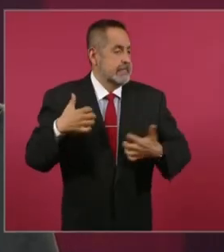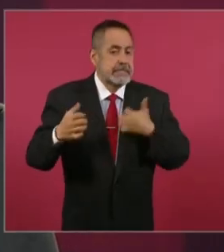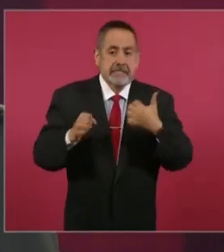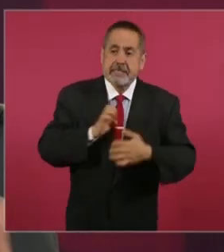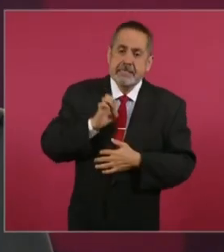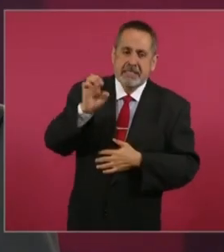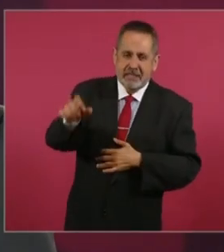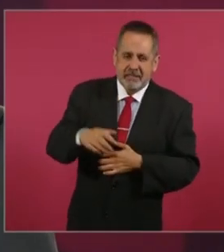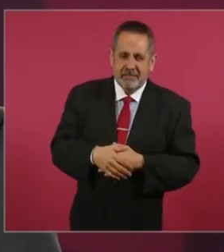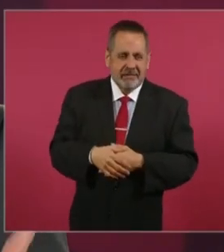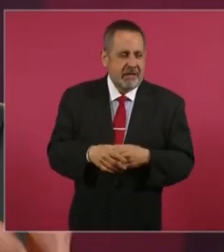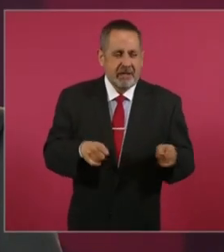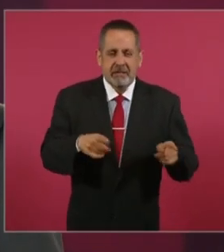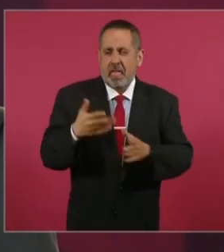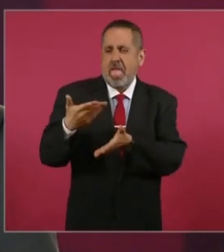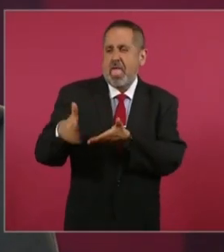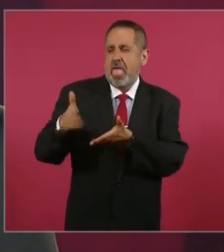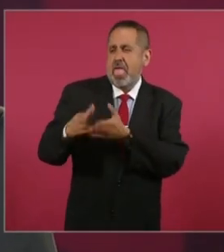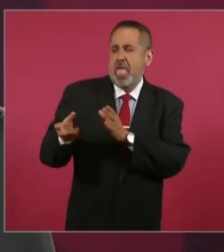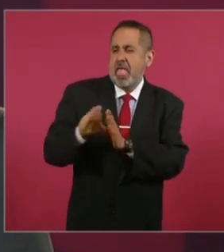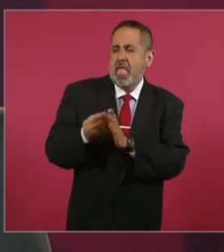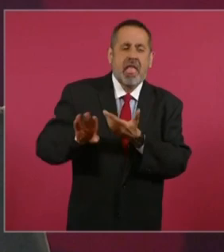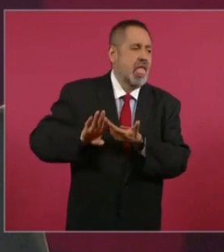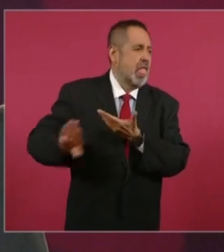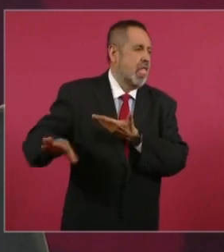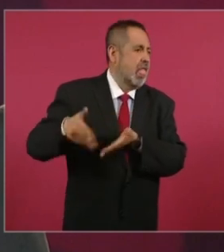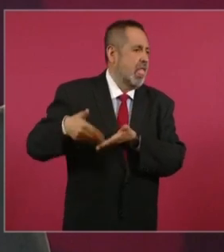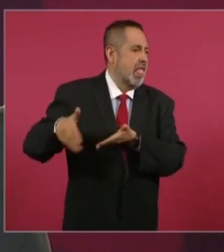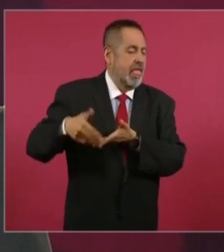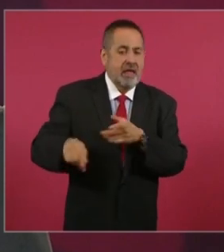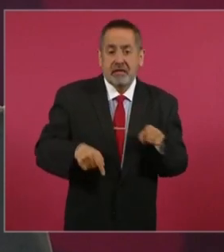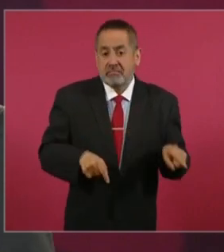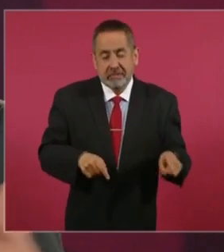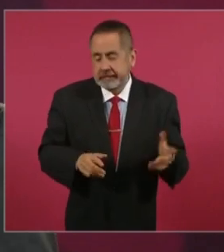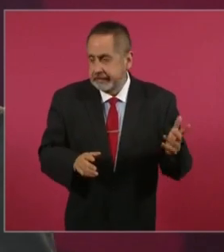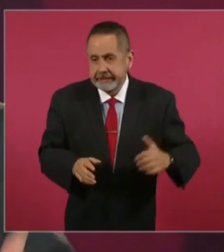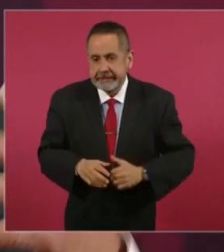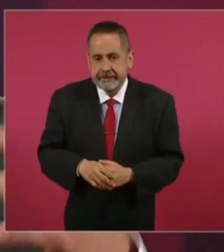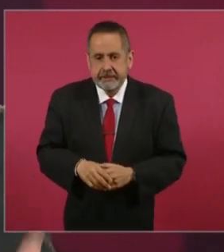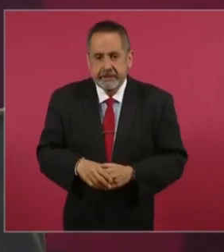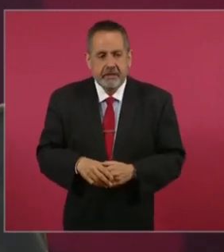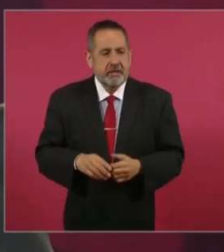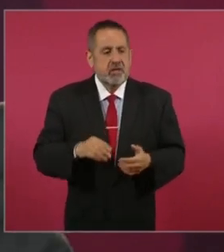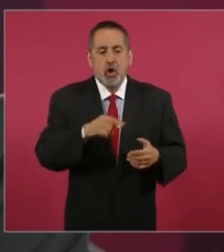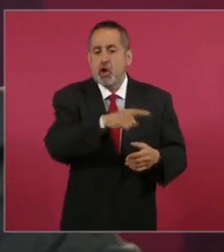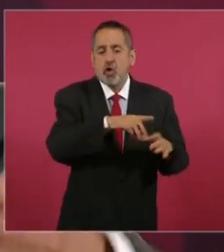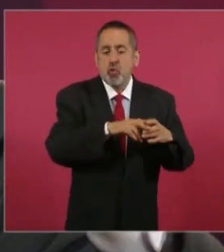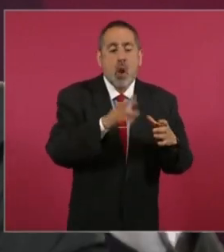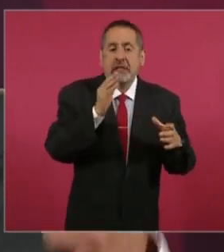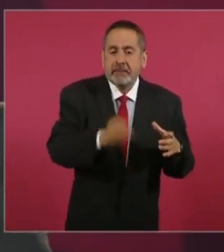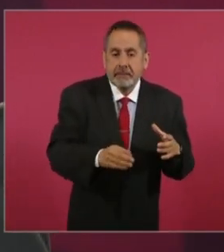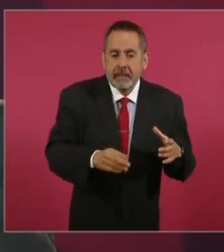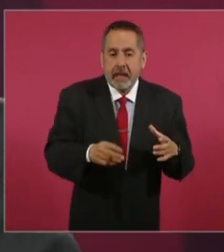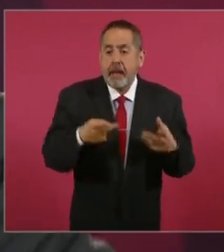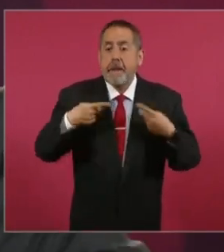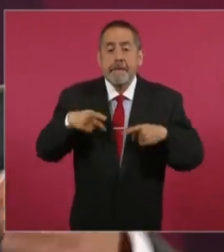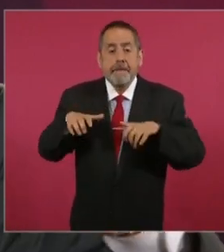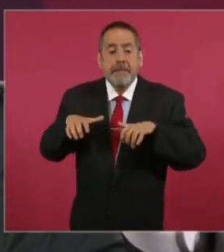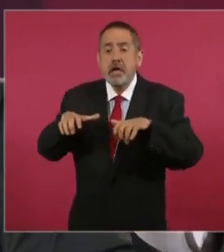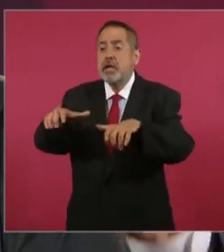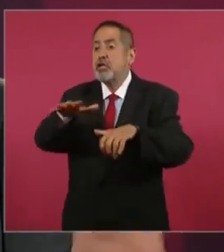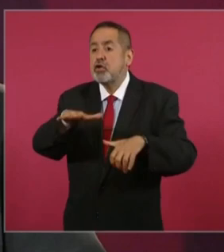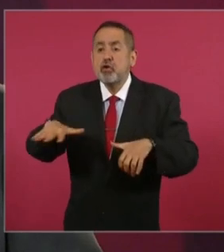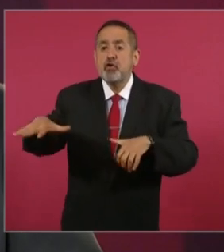son tan clasistas y tan racistas que siguen sin aceptar que el pueblo